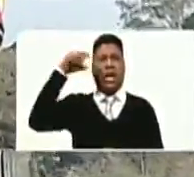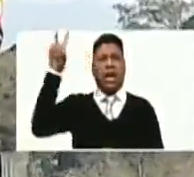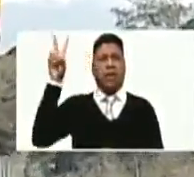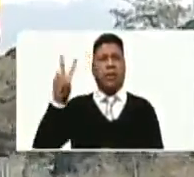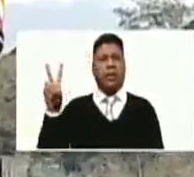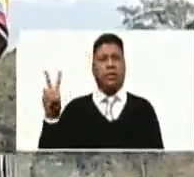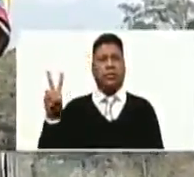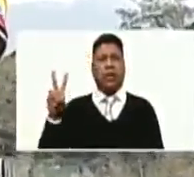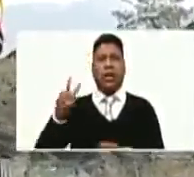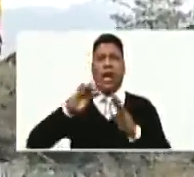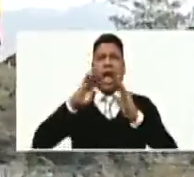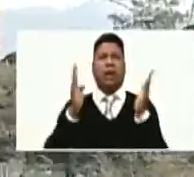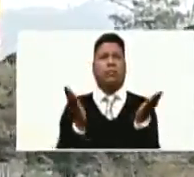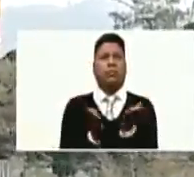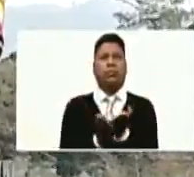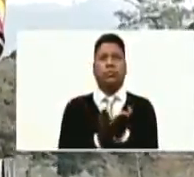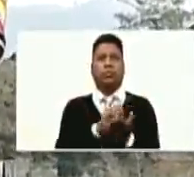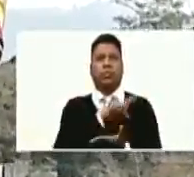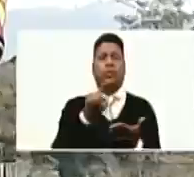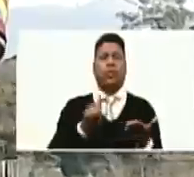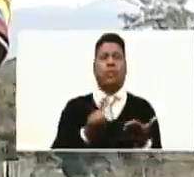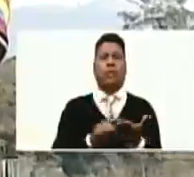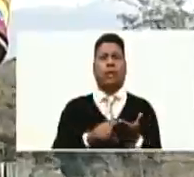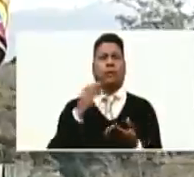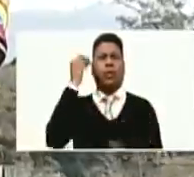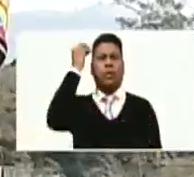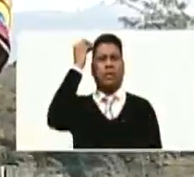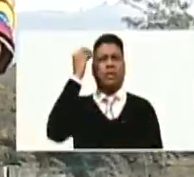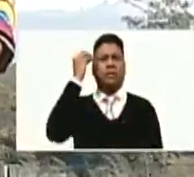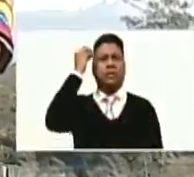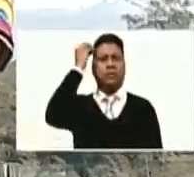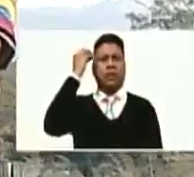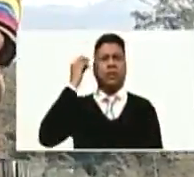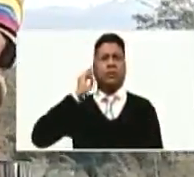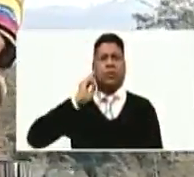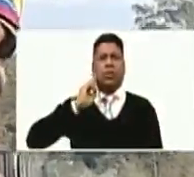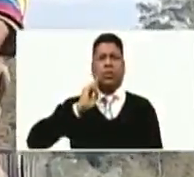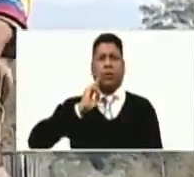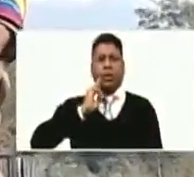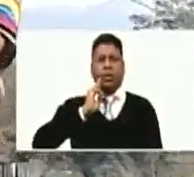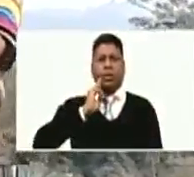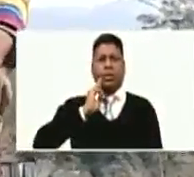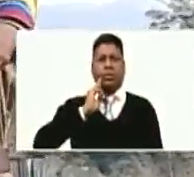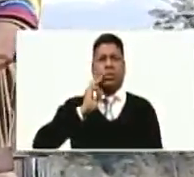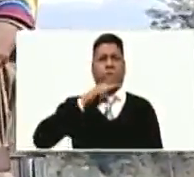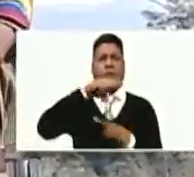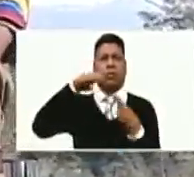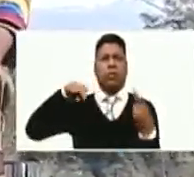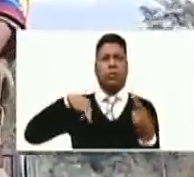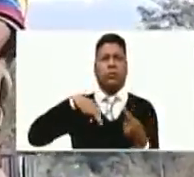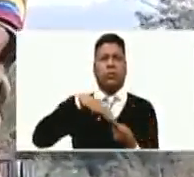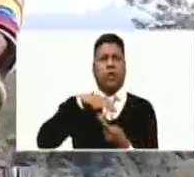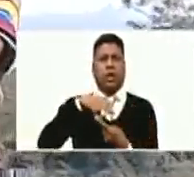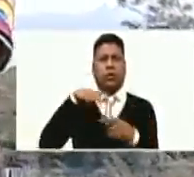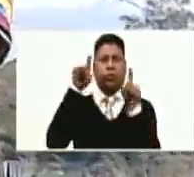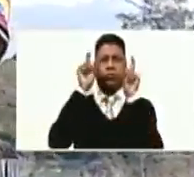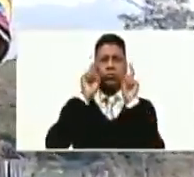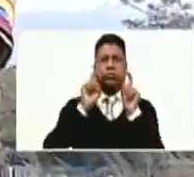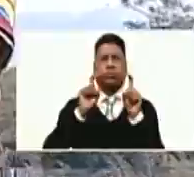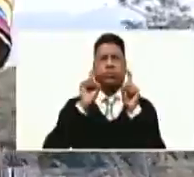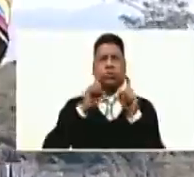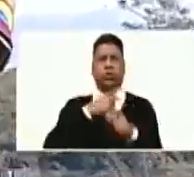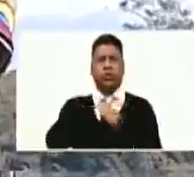Venezuela y al mundo el pensamiento bolivariano, revolucionario,